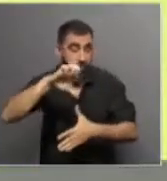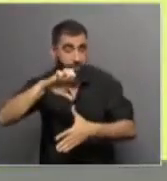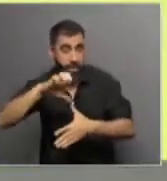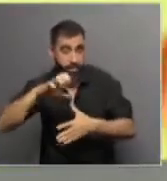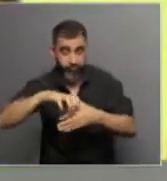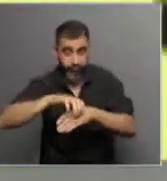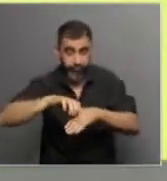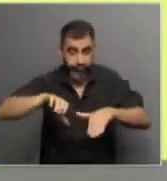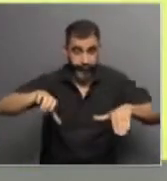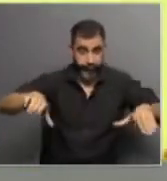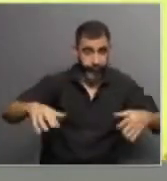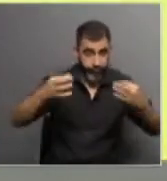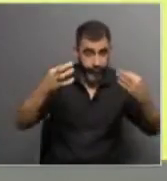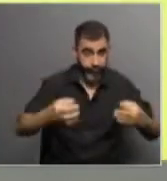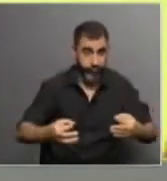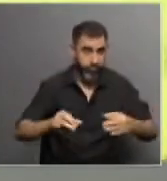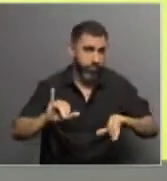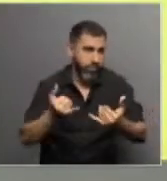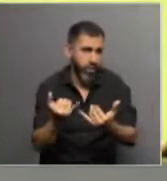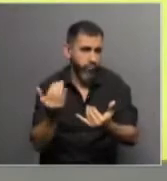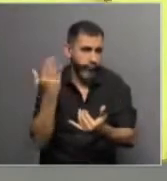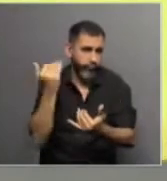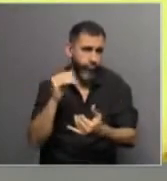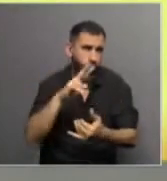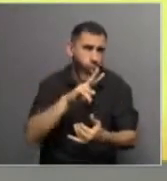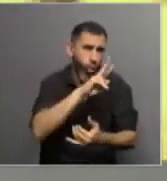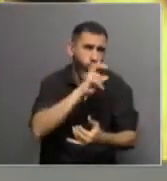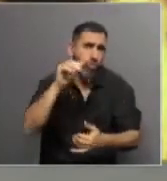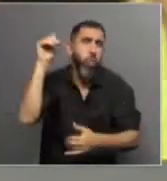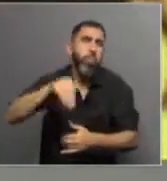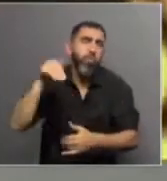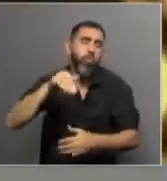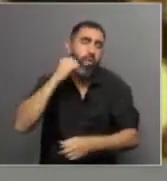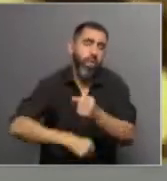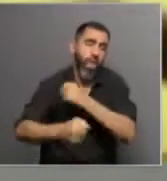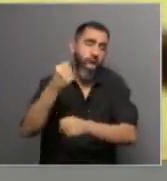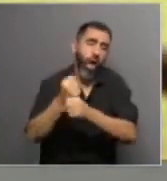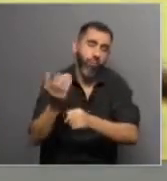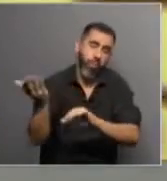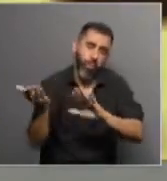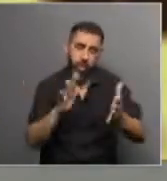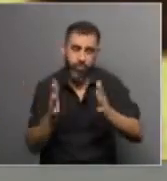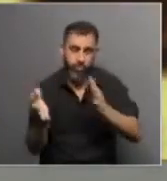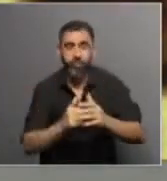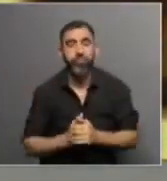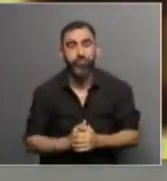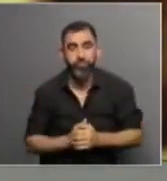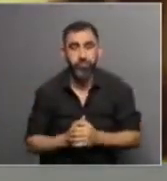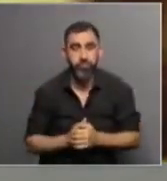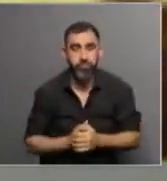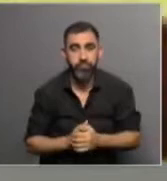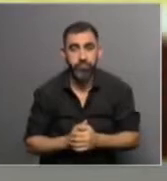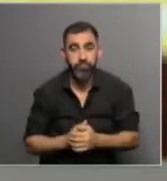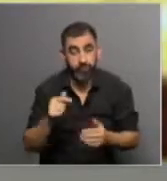que ocurrió esa fragmentación hace unos 200 millones de años aproximadamente,